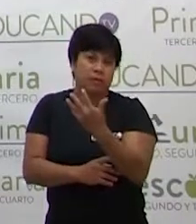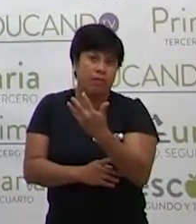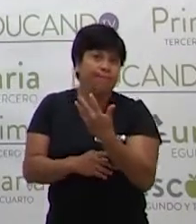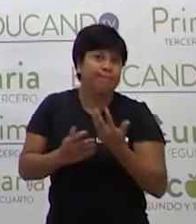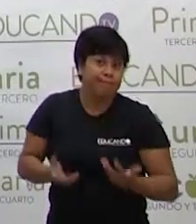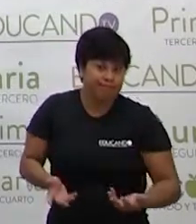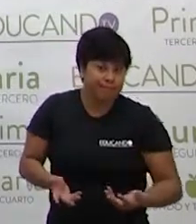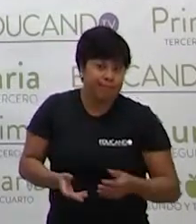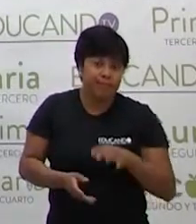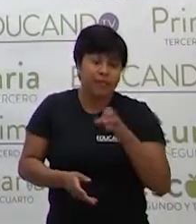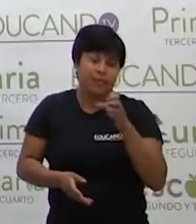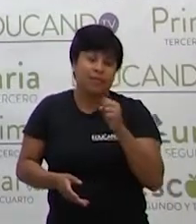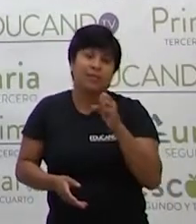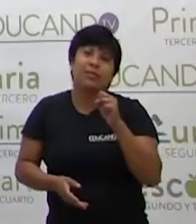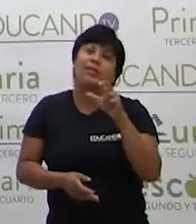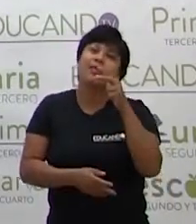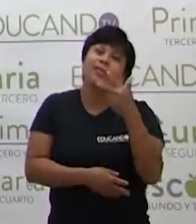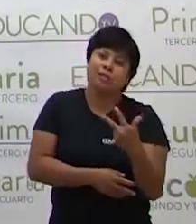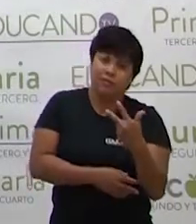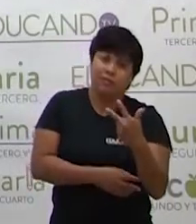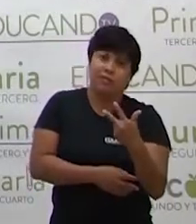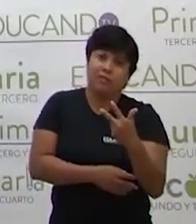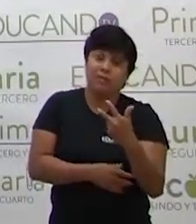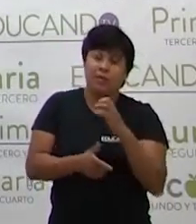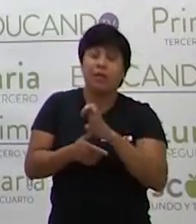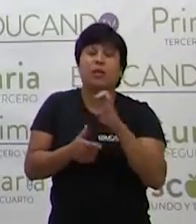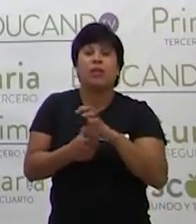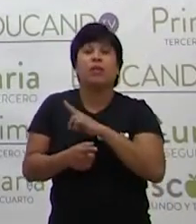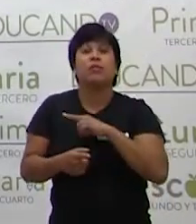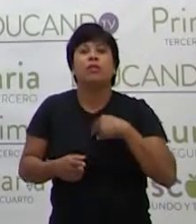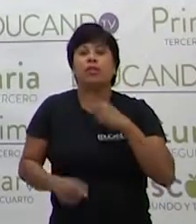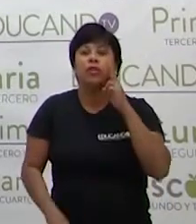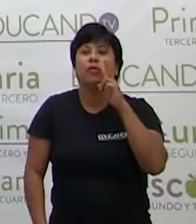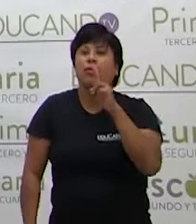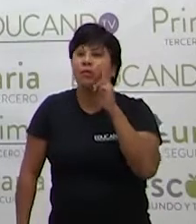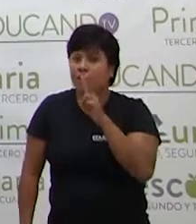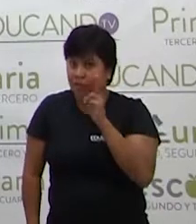Pues 68. Entonces lo voy a ubicar.